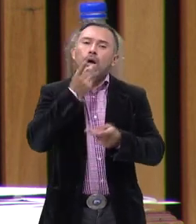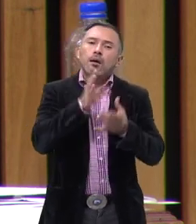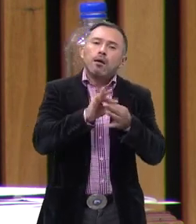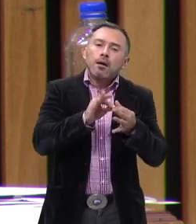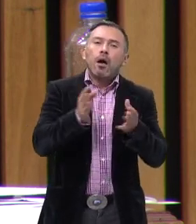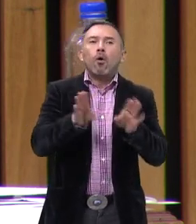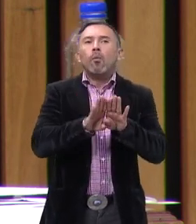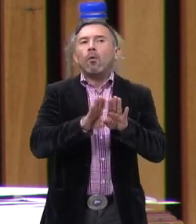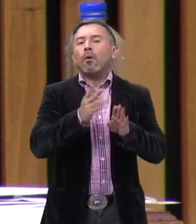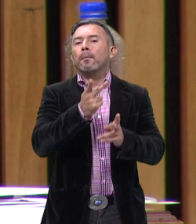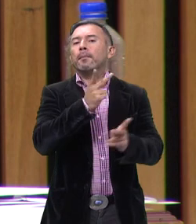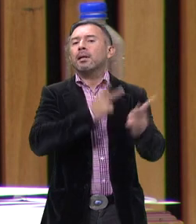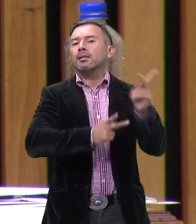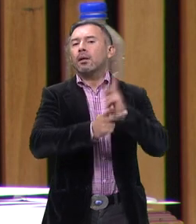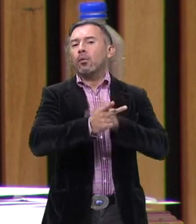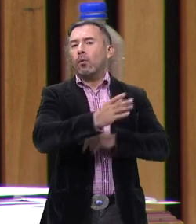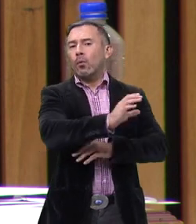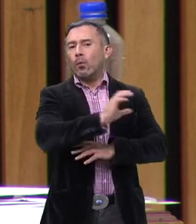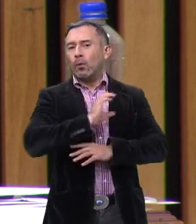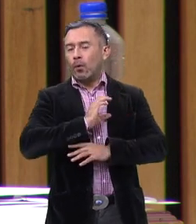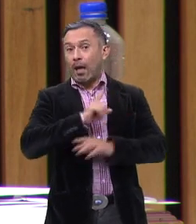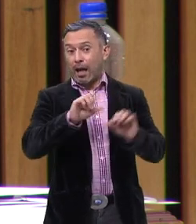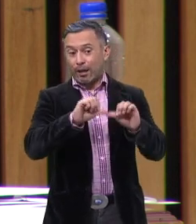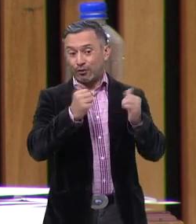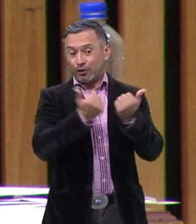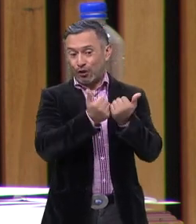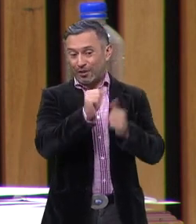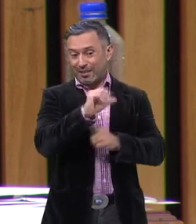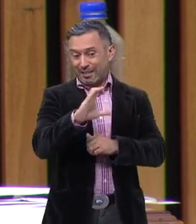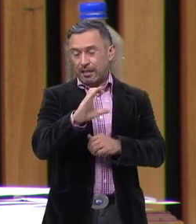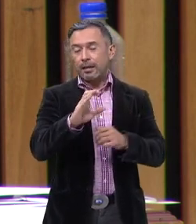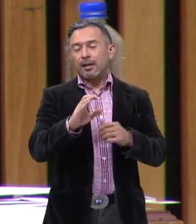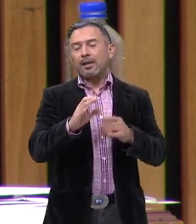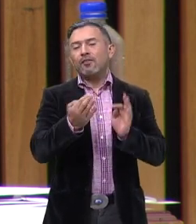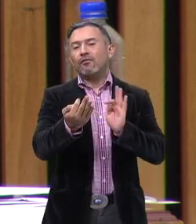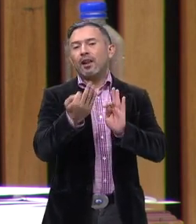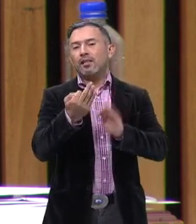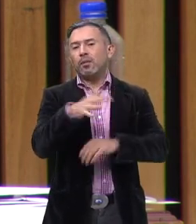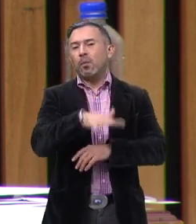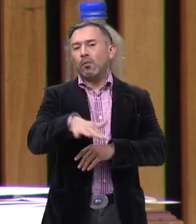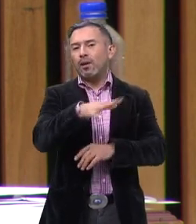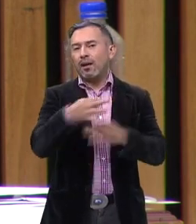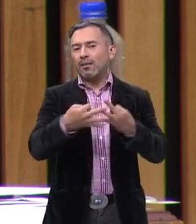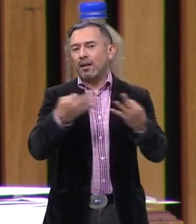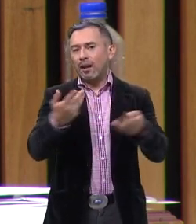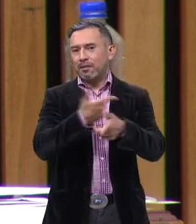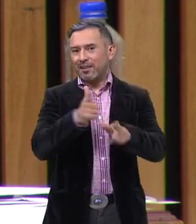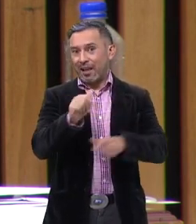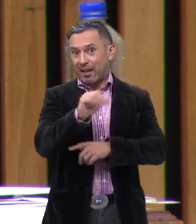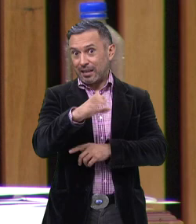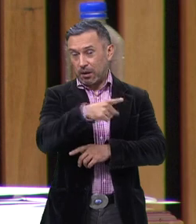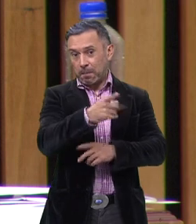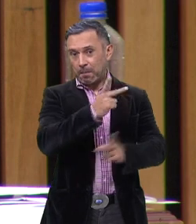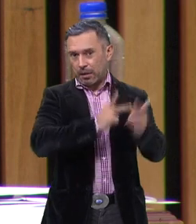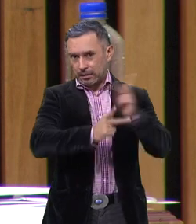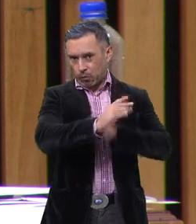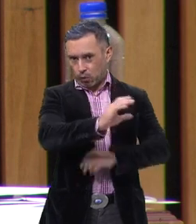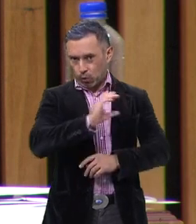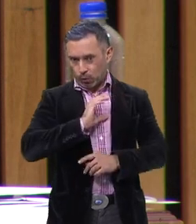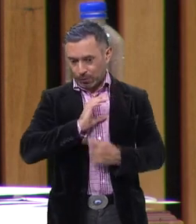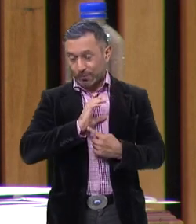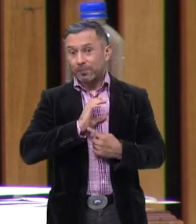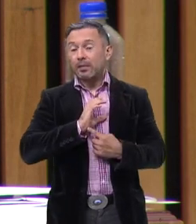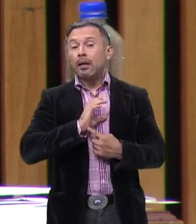préstamo de la asociación civil frente popular tierra y libertad y que los 60 millones